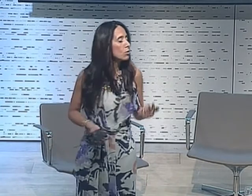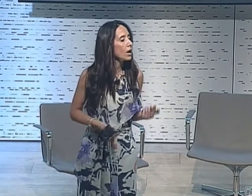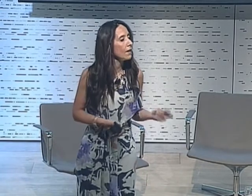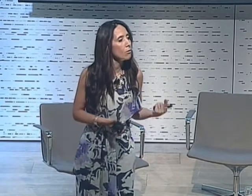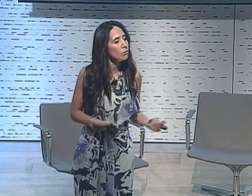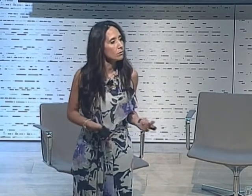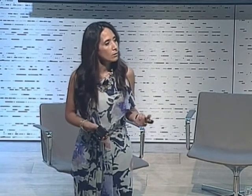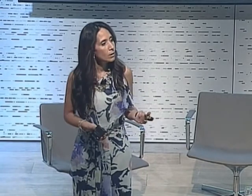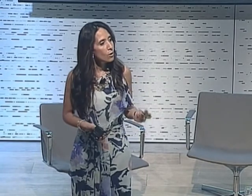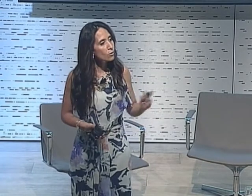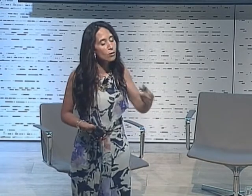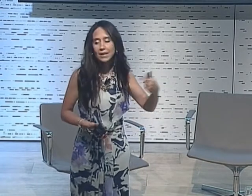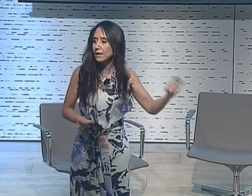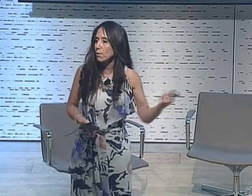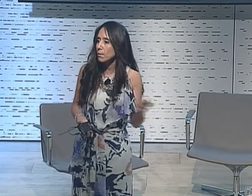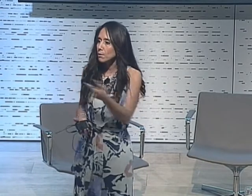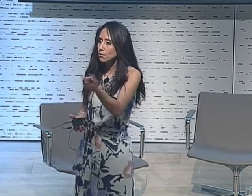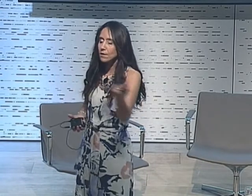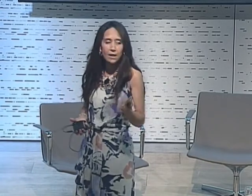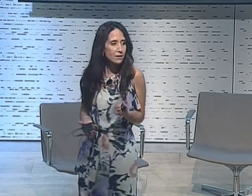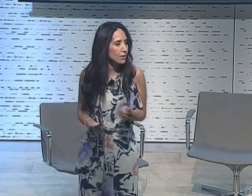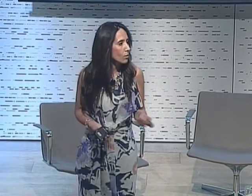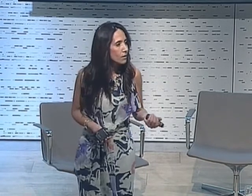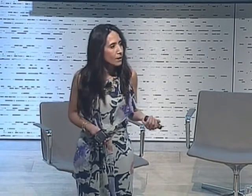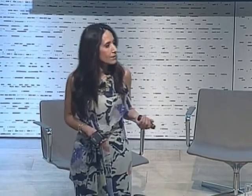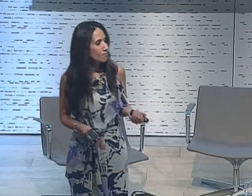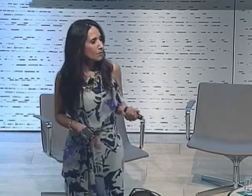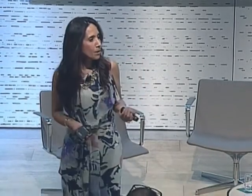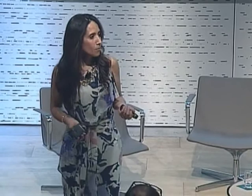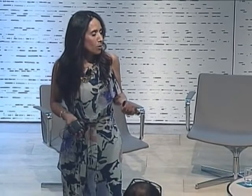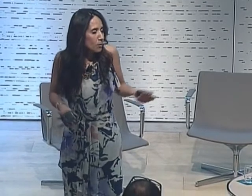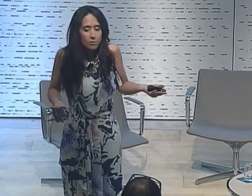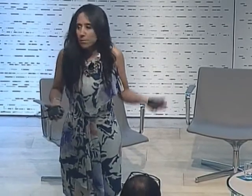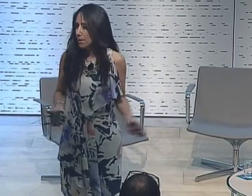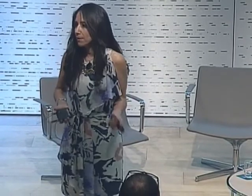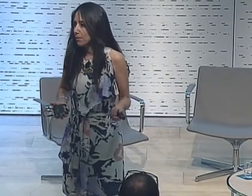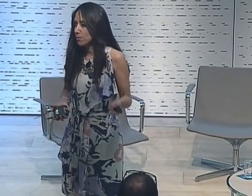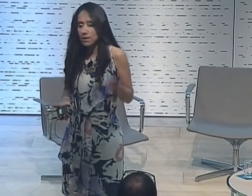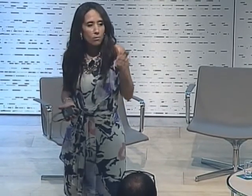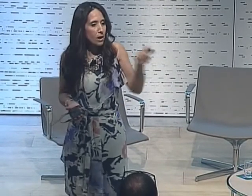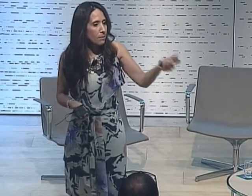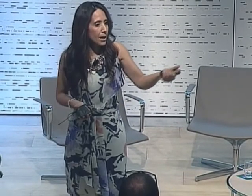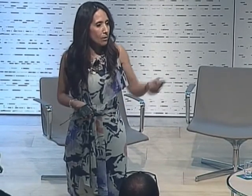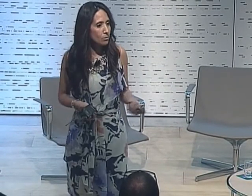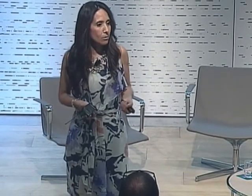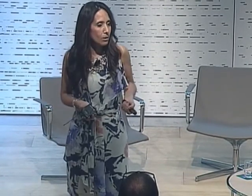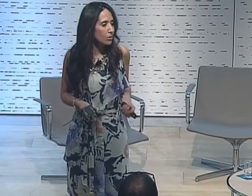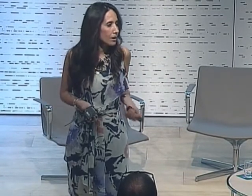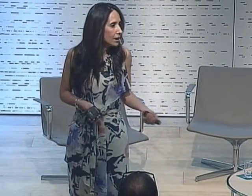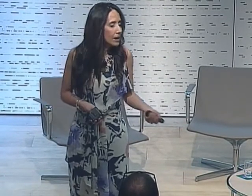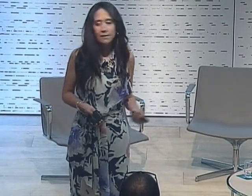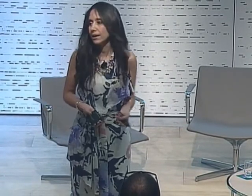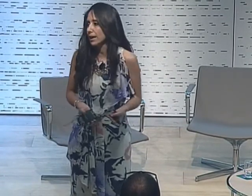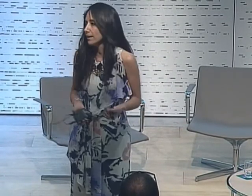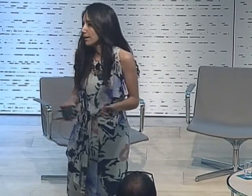1 minuto cada uno. Los otros 19 minutos, ¿qué están haciendo los demás? Pues por eso hay problemas de conducta. Uno le pica al otro, el